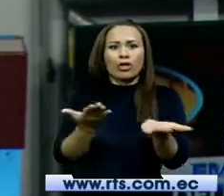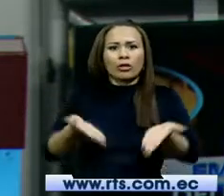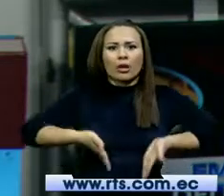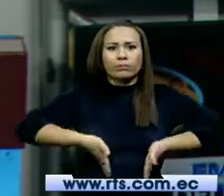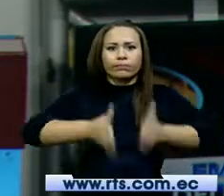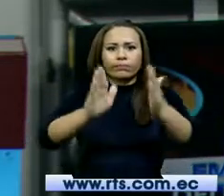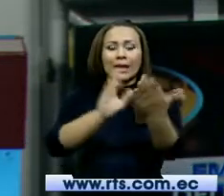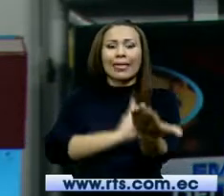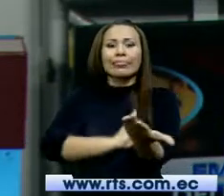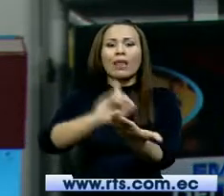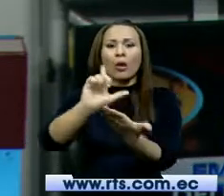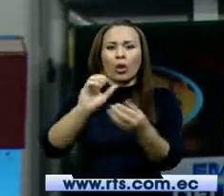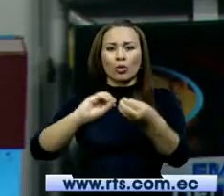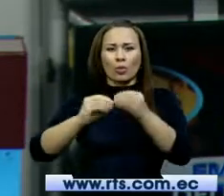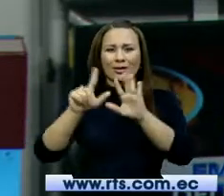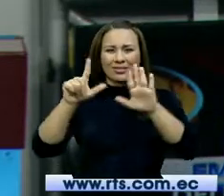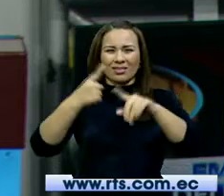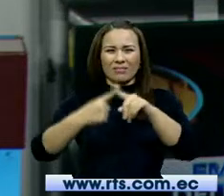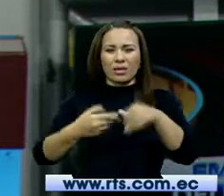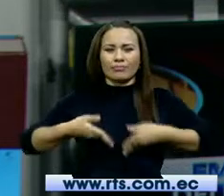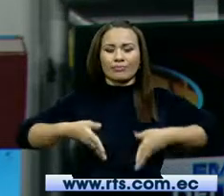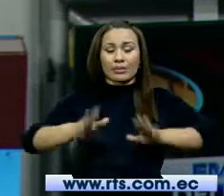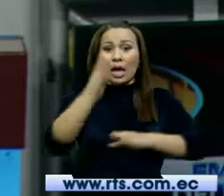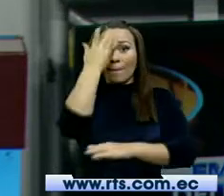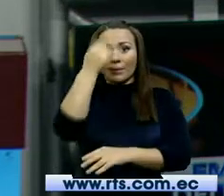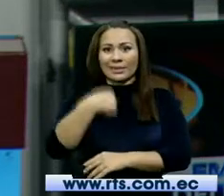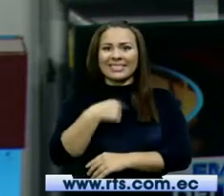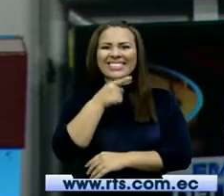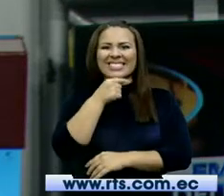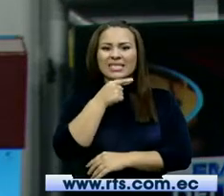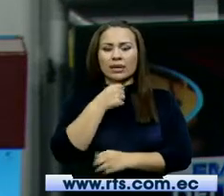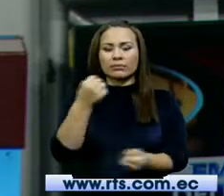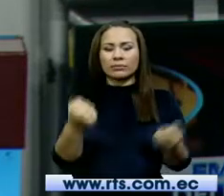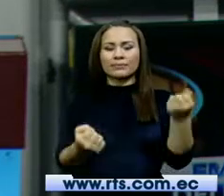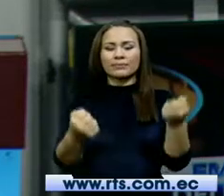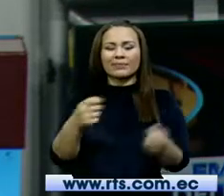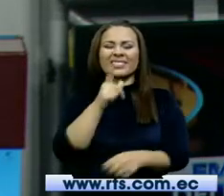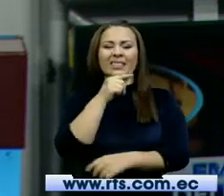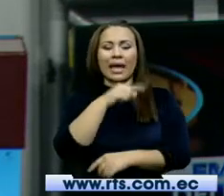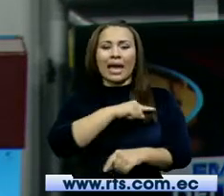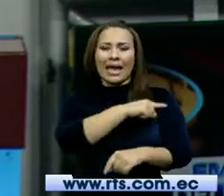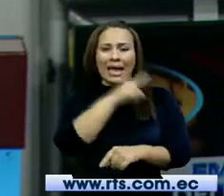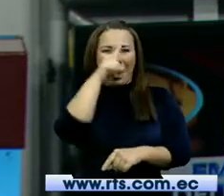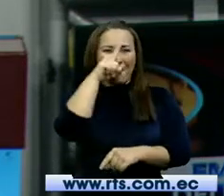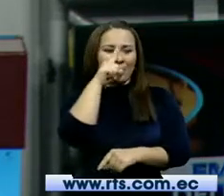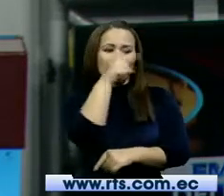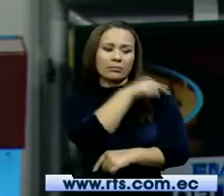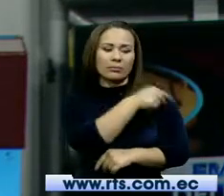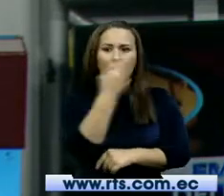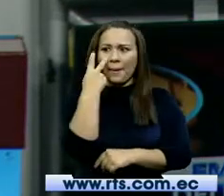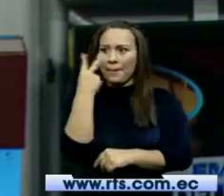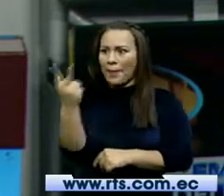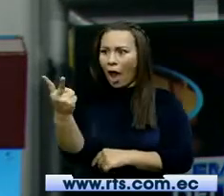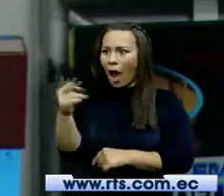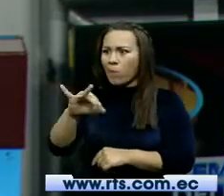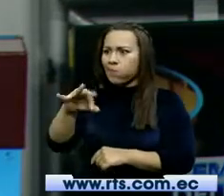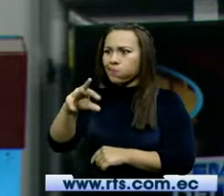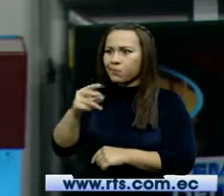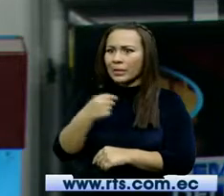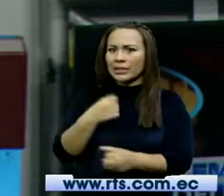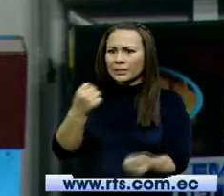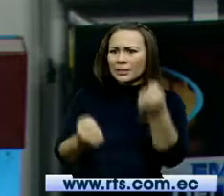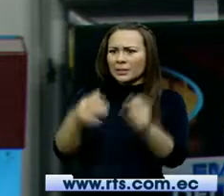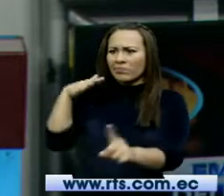de la vía Daule. El asalto se frustró porque el conductor del camión en el que se movilizaba el empresario embistió a los